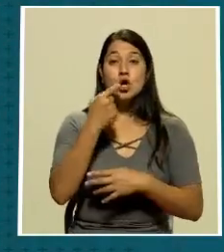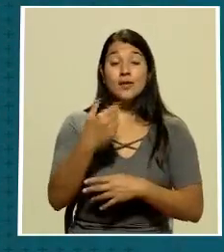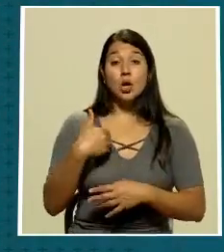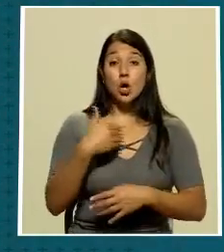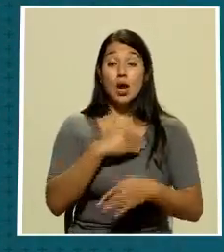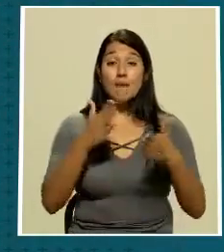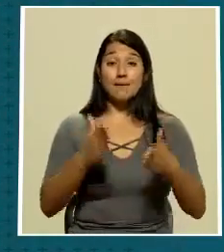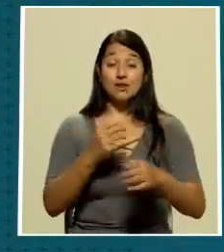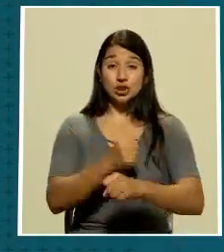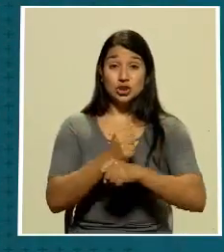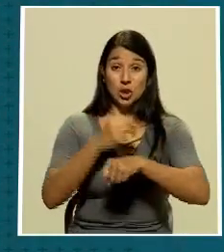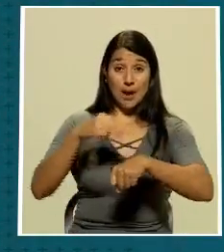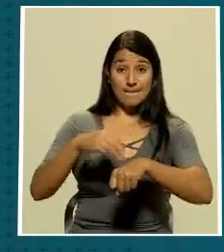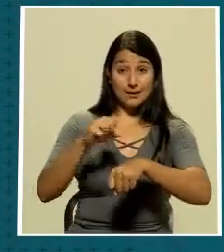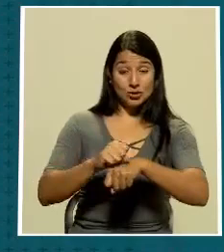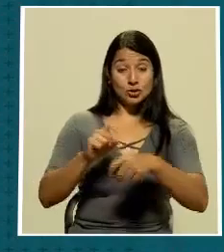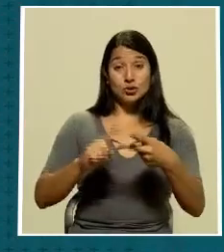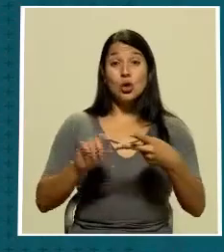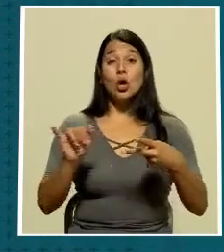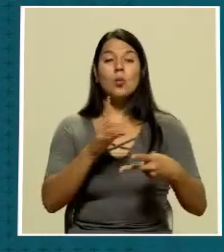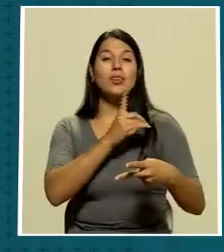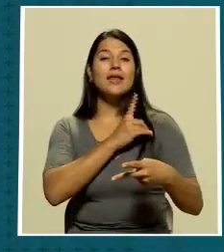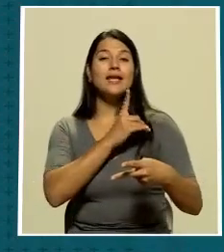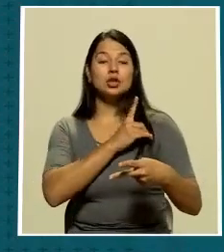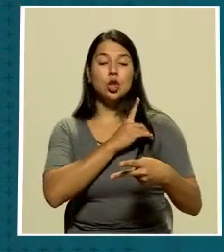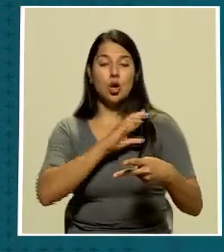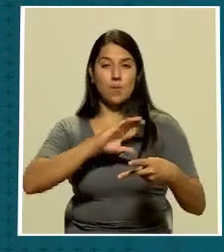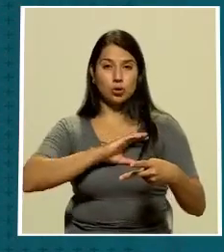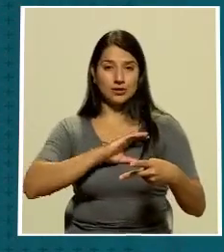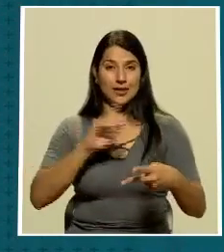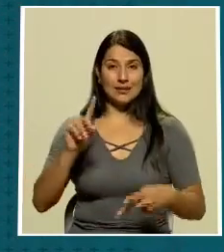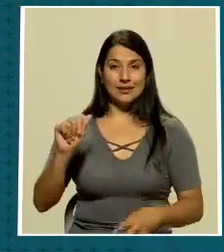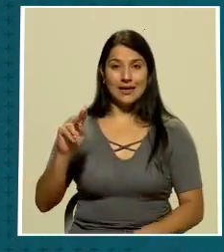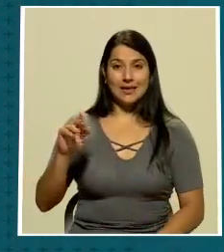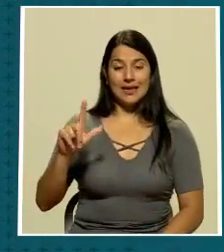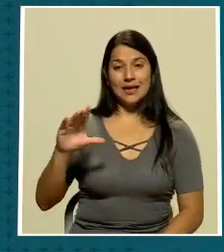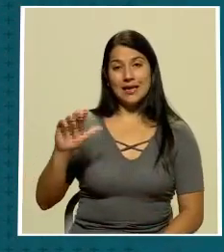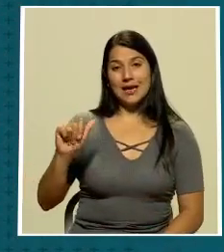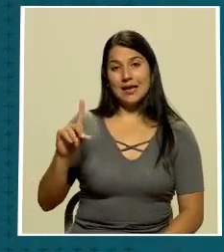ministro de Seguridad, Michael Soto, como también el director de la Fuerza Pública, Daniel Calderón.